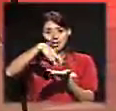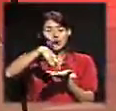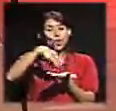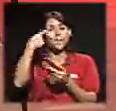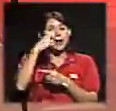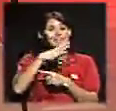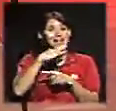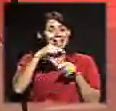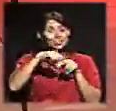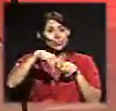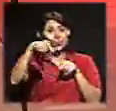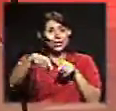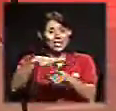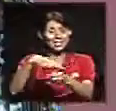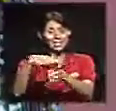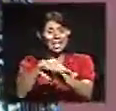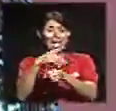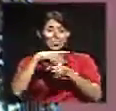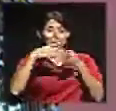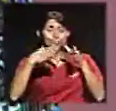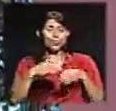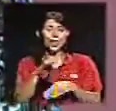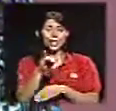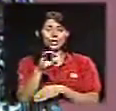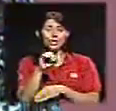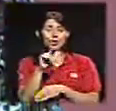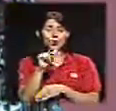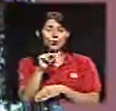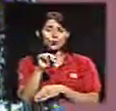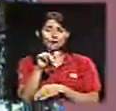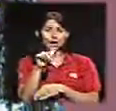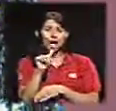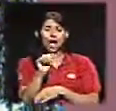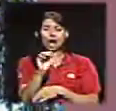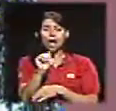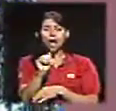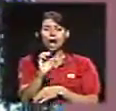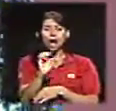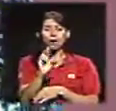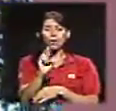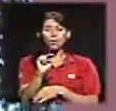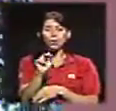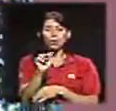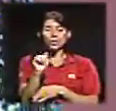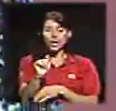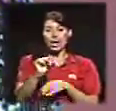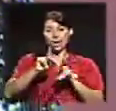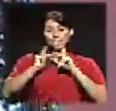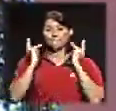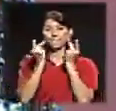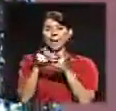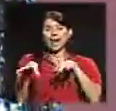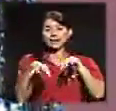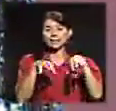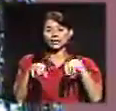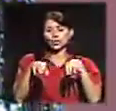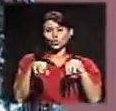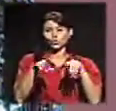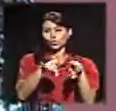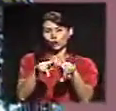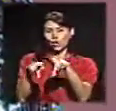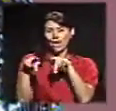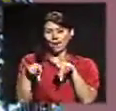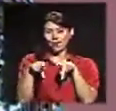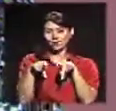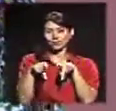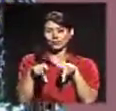diputada Yolanda Acuña, del Partido Acción Ciudadana. Doña Yolanda, un placer tenerla acá con